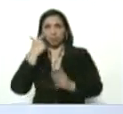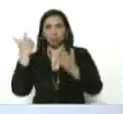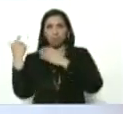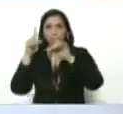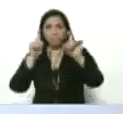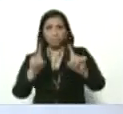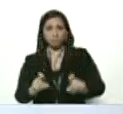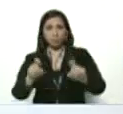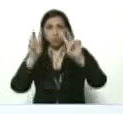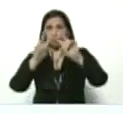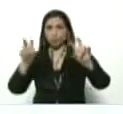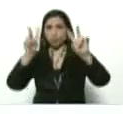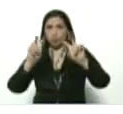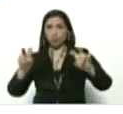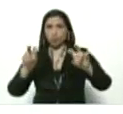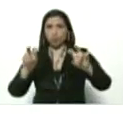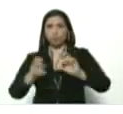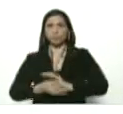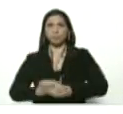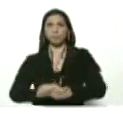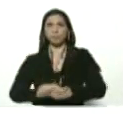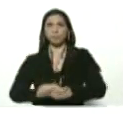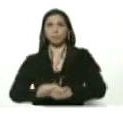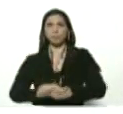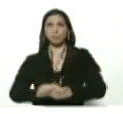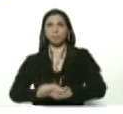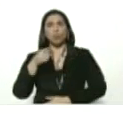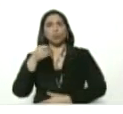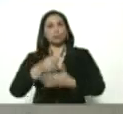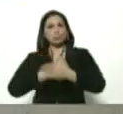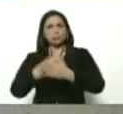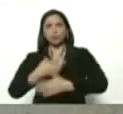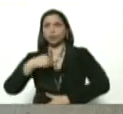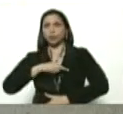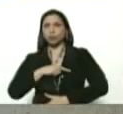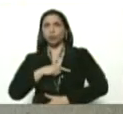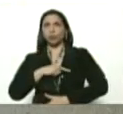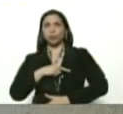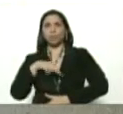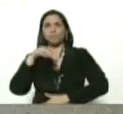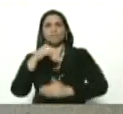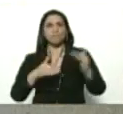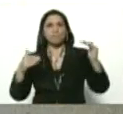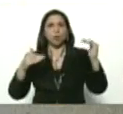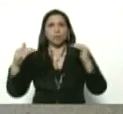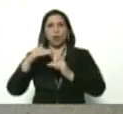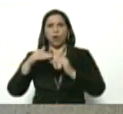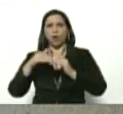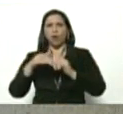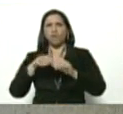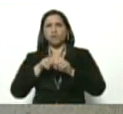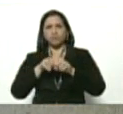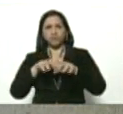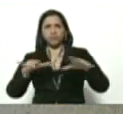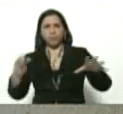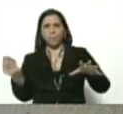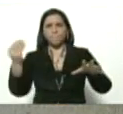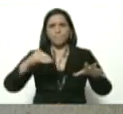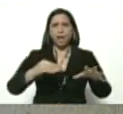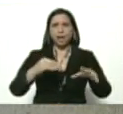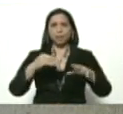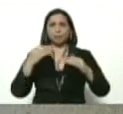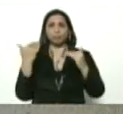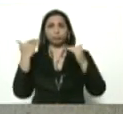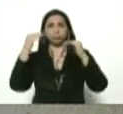1730 pruebas diagnóstico en que debemos ir un escalón más allá y masificar más aún en las siguientes etapas